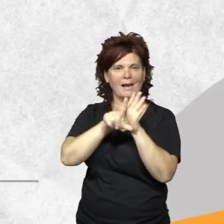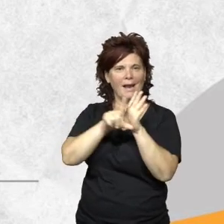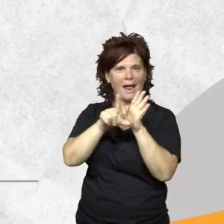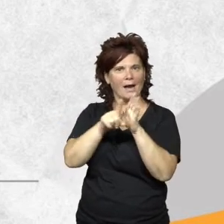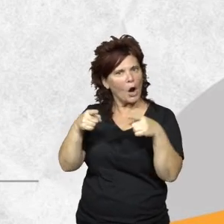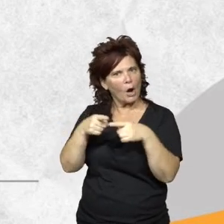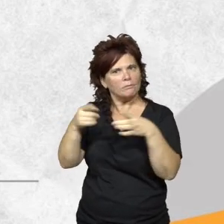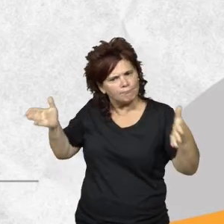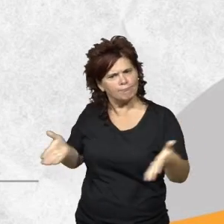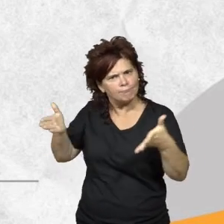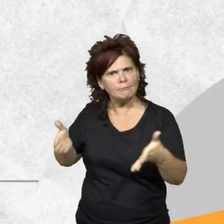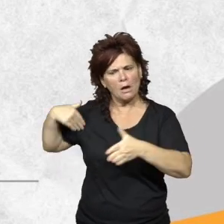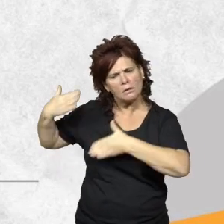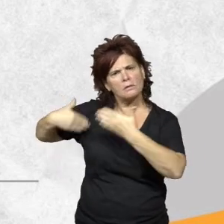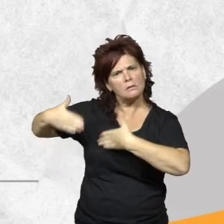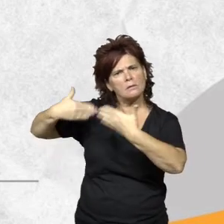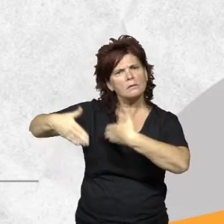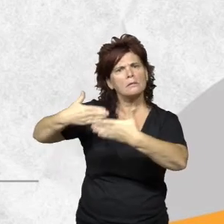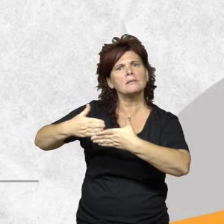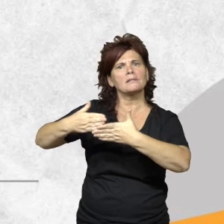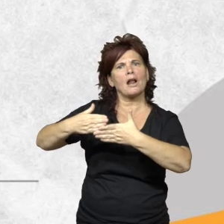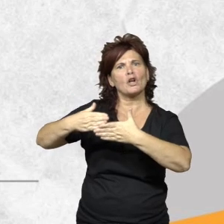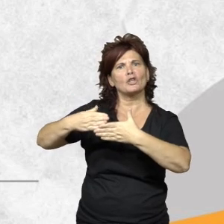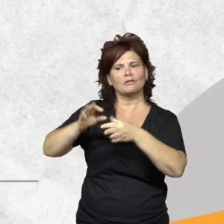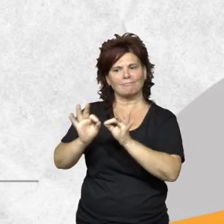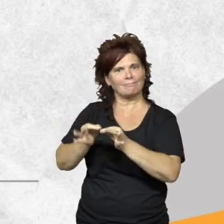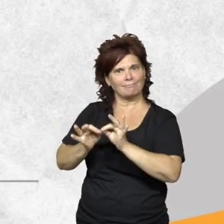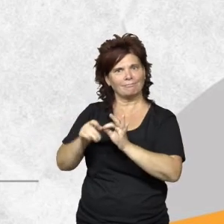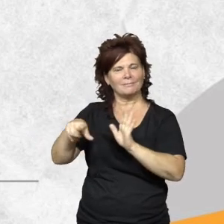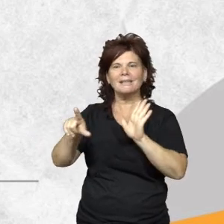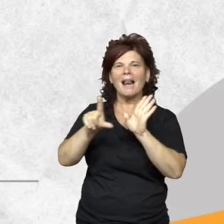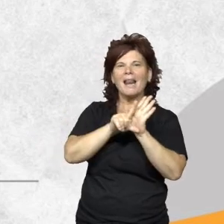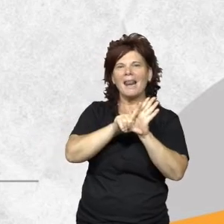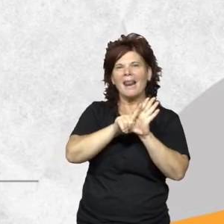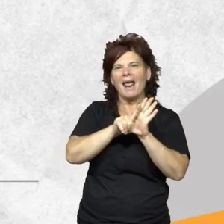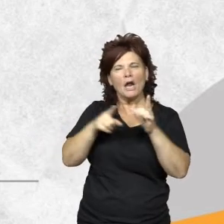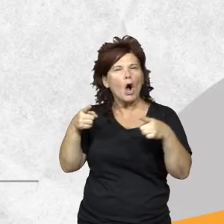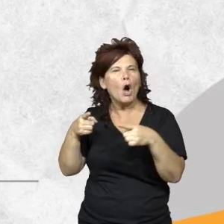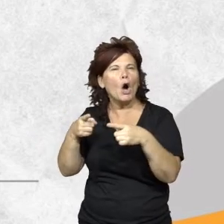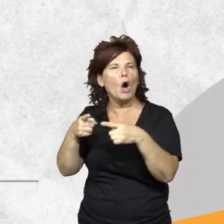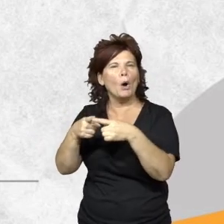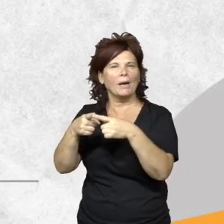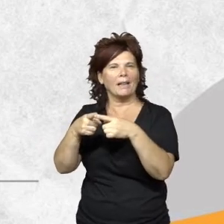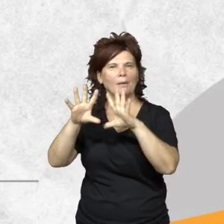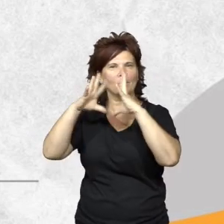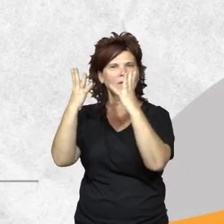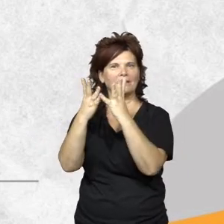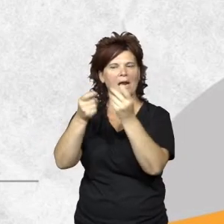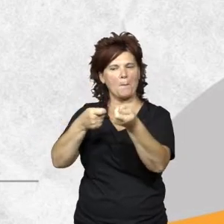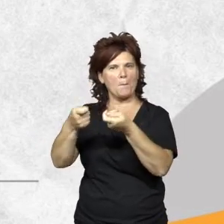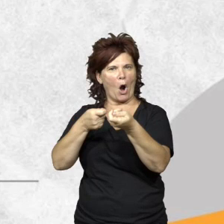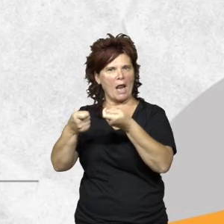fue fomentar el desarrollo insular. Esta ley perseguía estrictamente objetivos geopolíticos